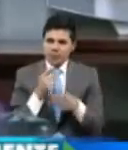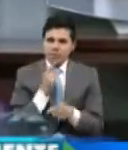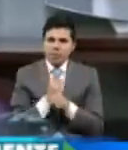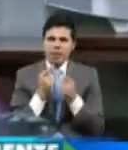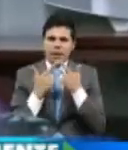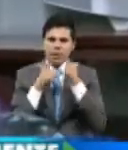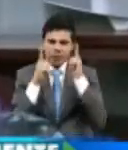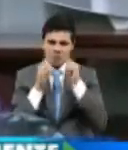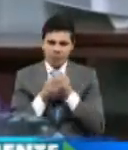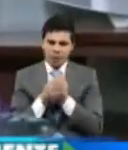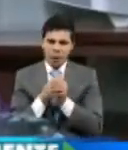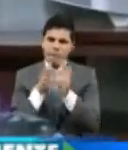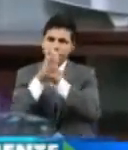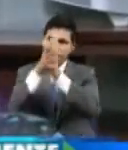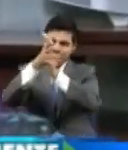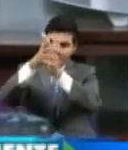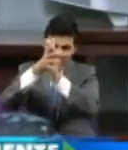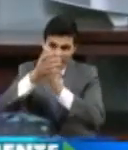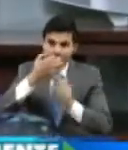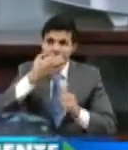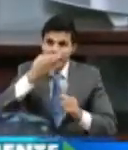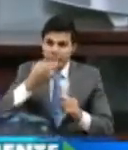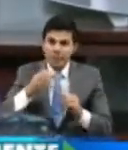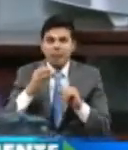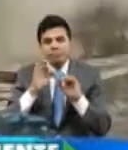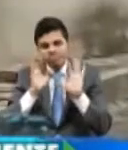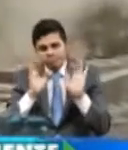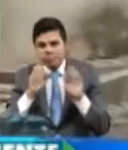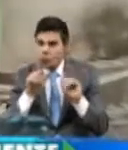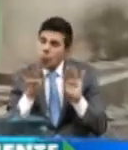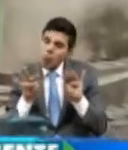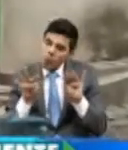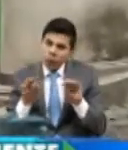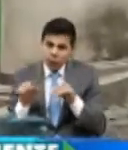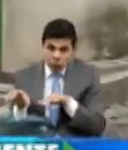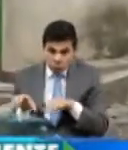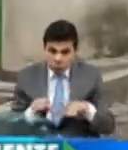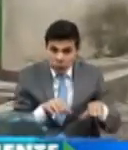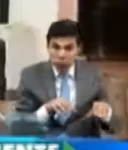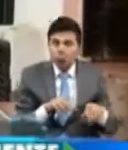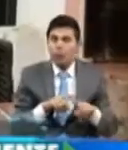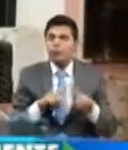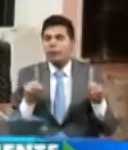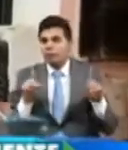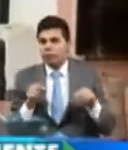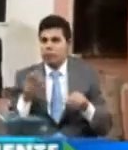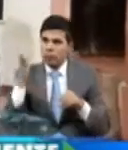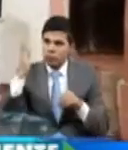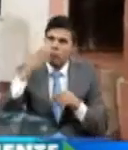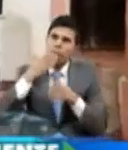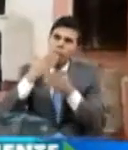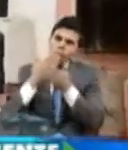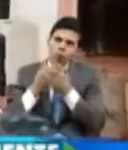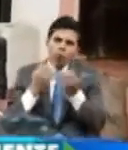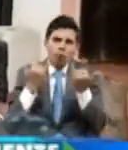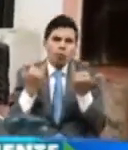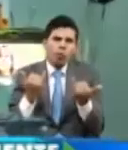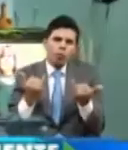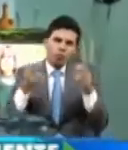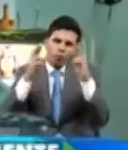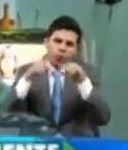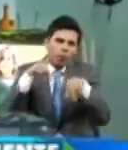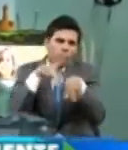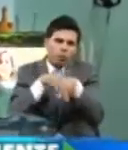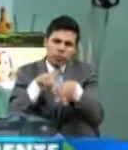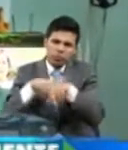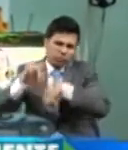Es que una cosa es contarlo y otra cosa es vivirlo, fue algo increíble. Mientras goza de la justicia divina, piden que no haya más atropellos y que